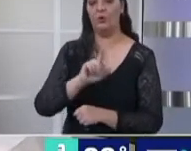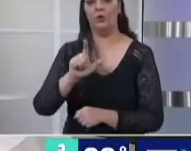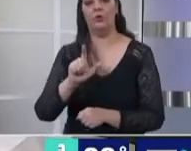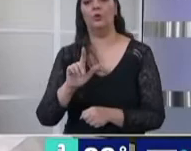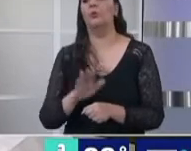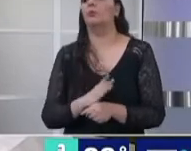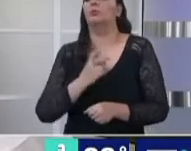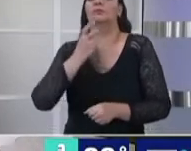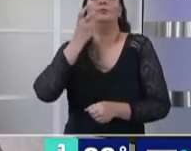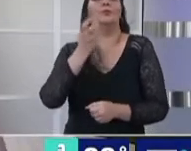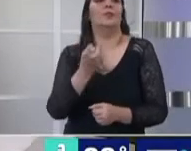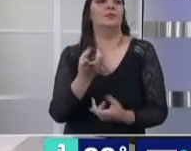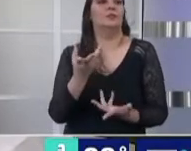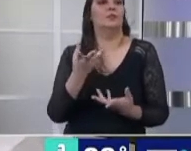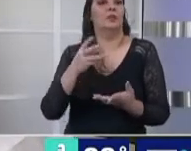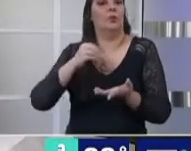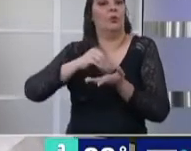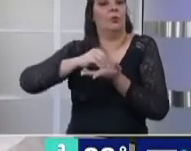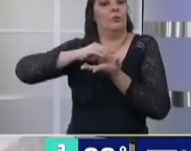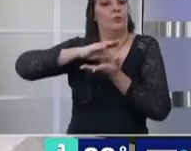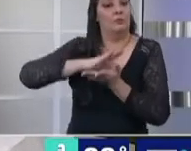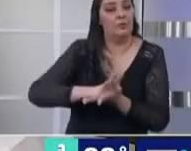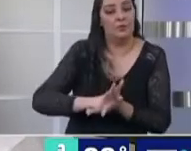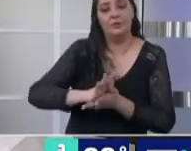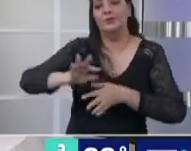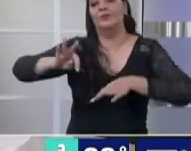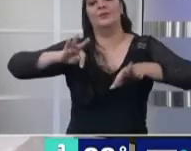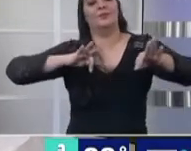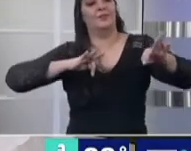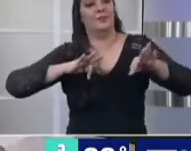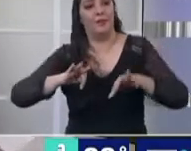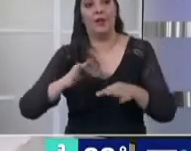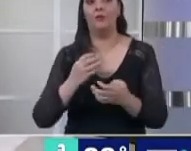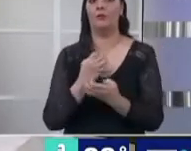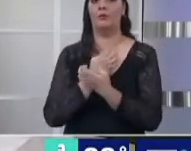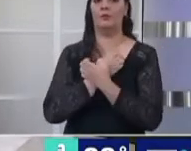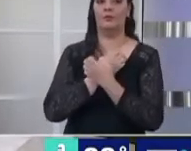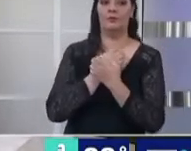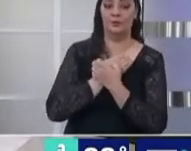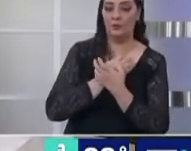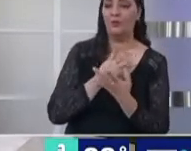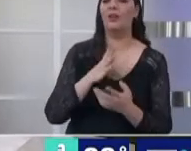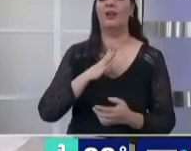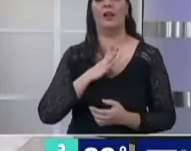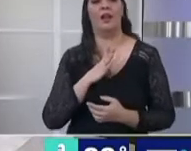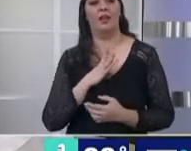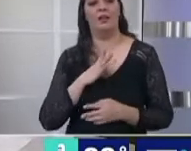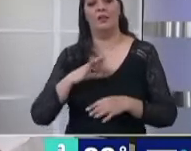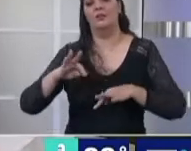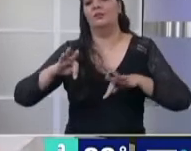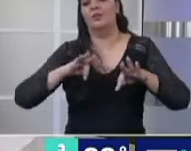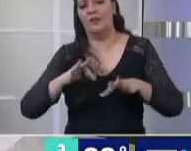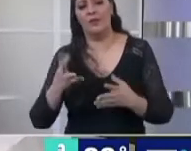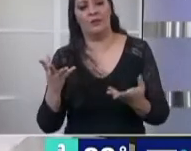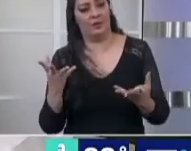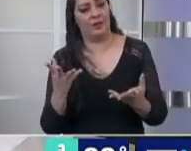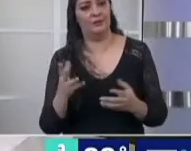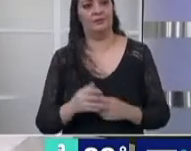entrega, por el compromiso, por el trabajo, por la vocación y la pasión que hacen las cosas. Sin